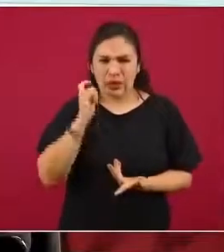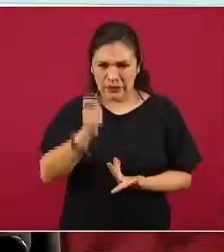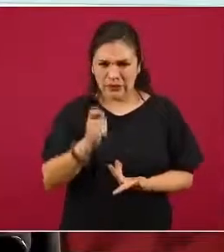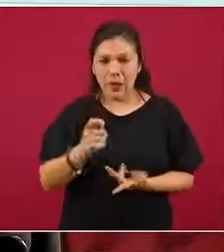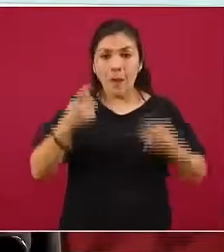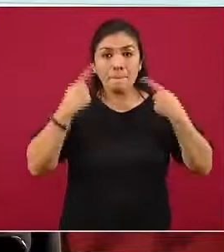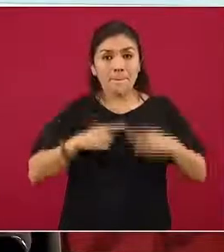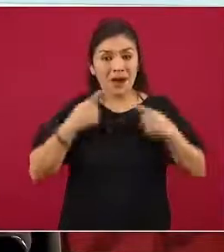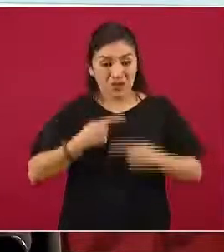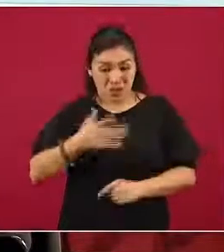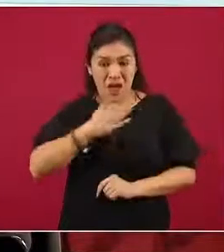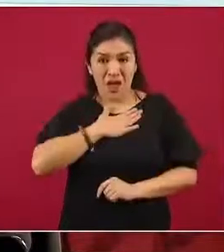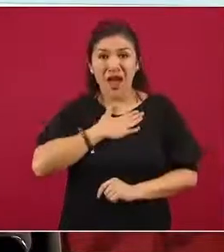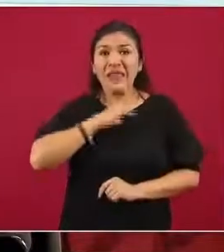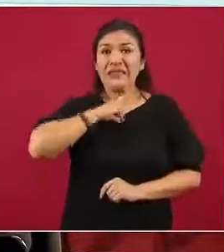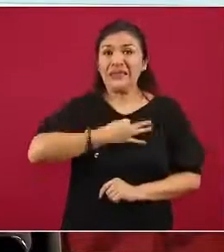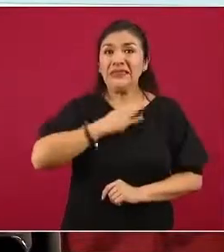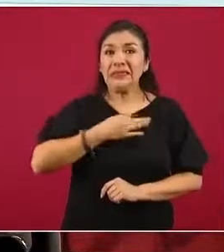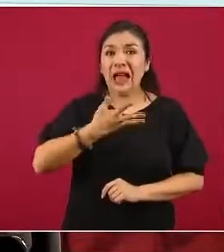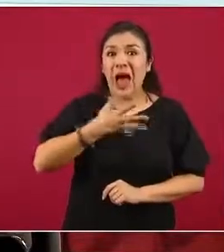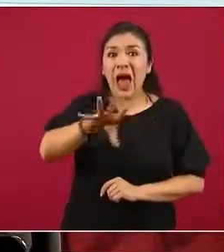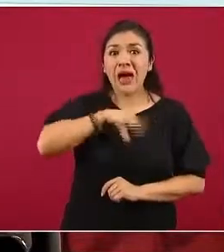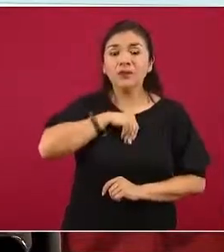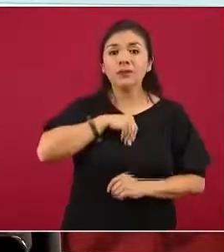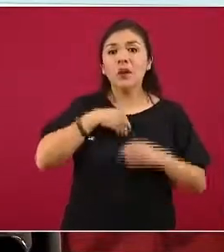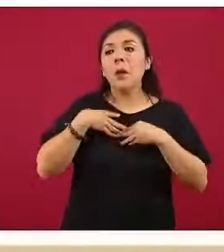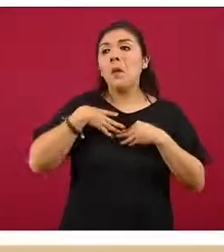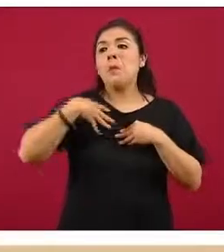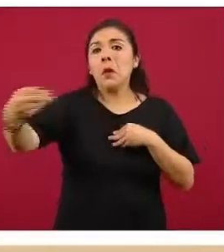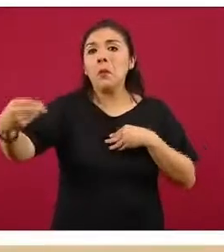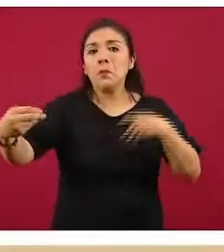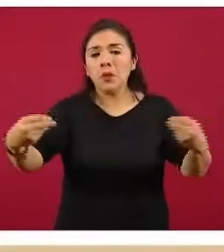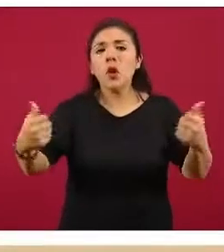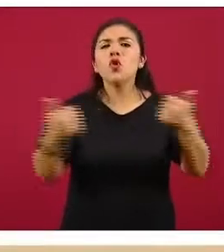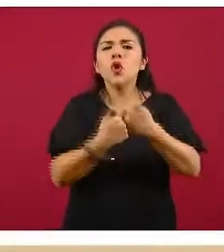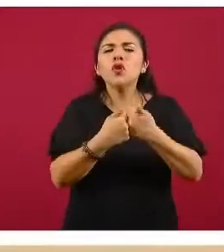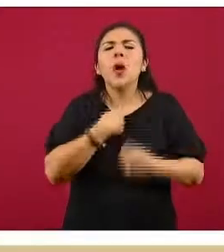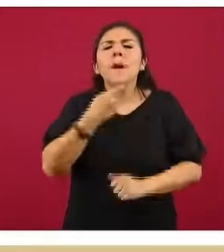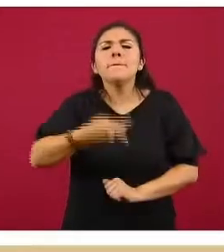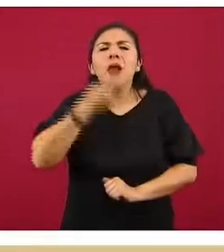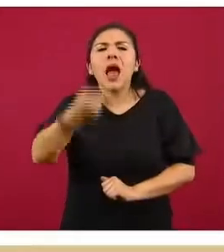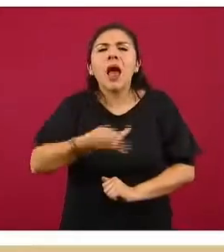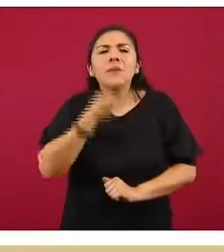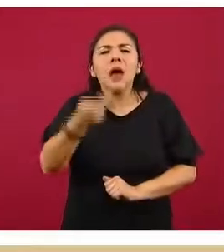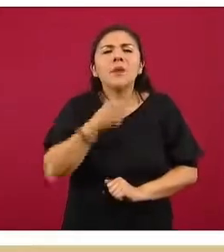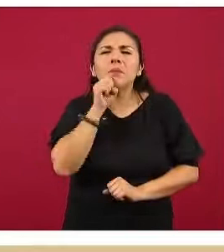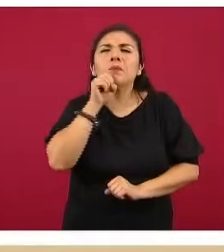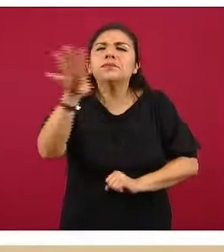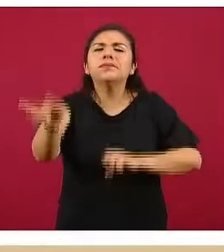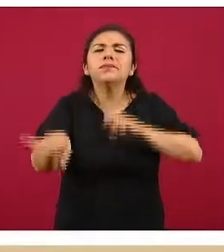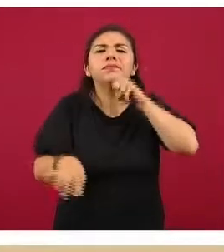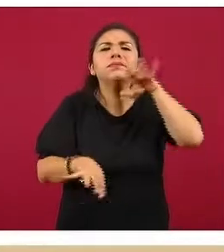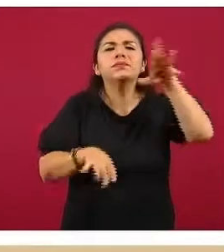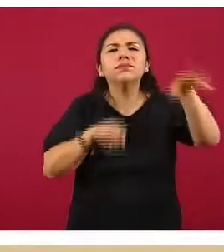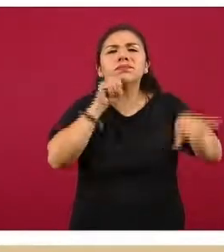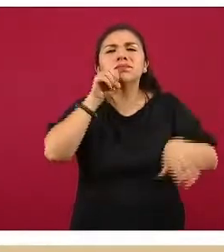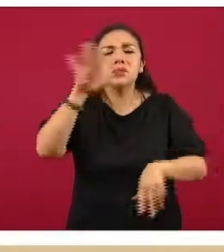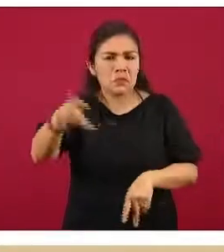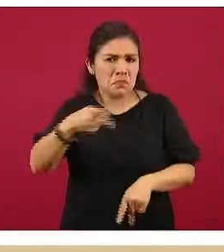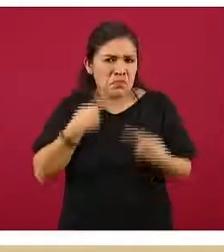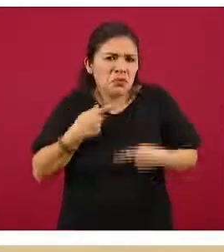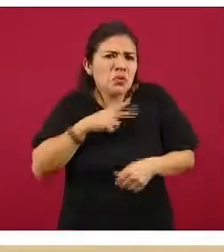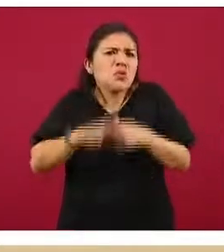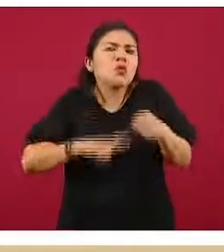una persona infectada a otras. Esto es a través de las gotitas, ¿no?, que salen despedidas cuando una